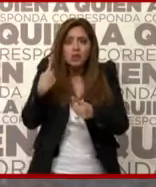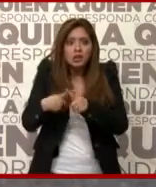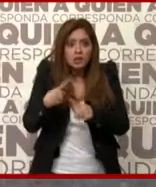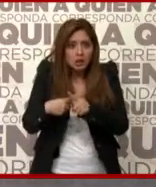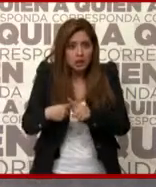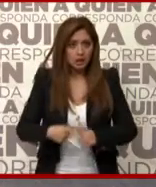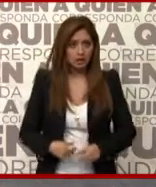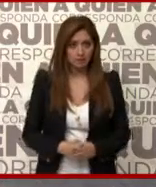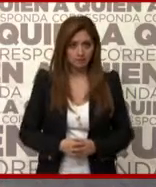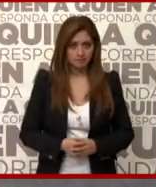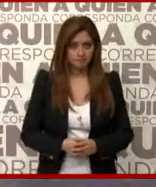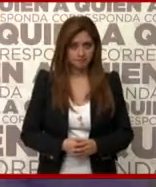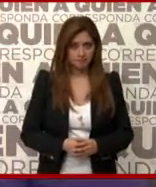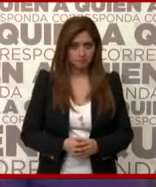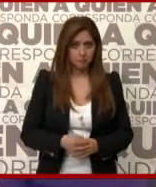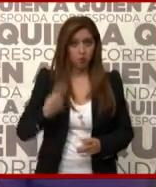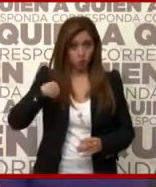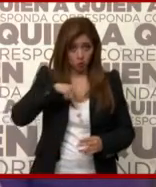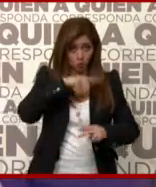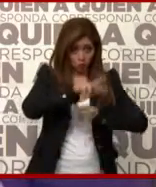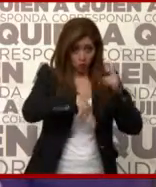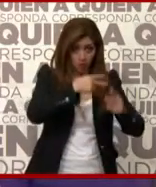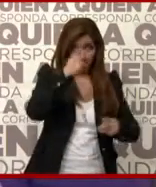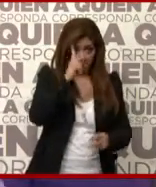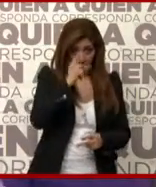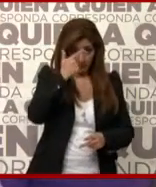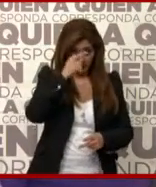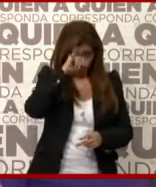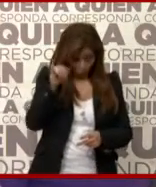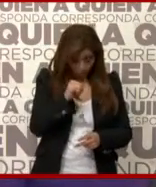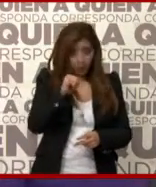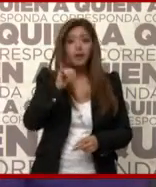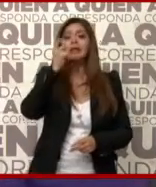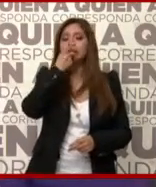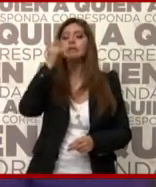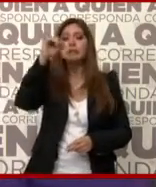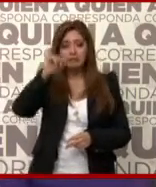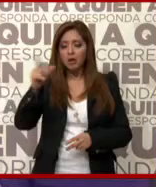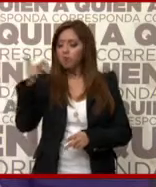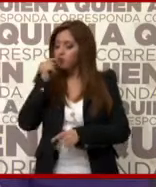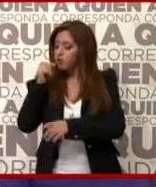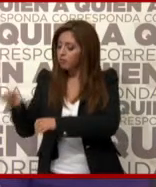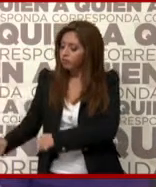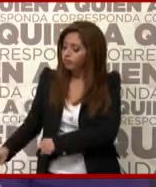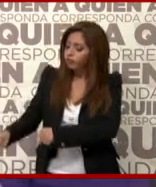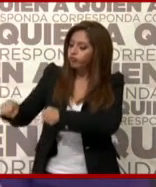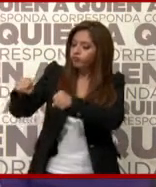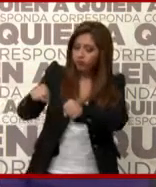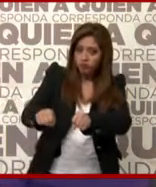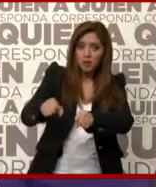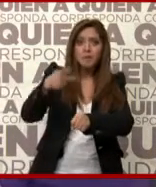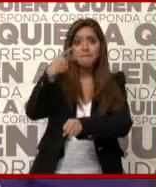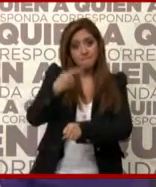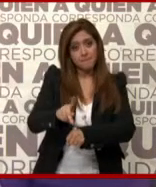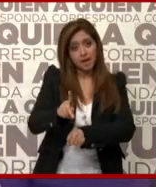Fuimos a la procuraduría y ahí los dicen que sí, que habían llevado a la niña, pero que estaba pues